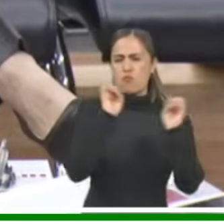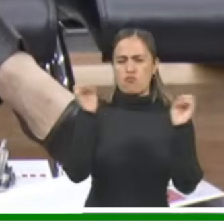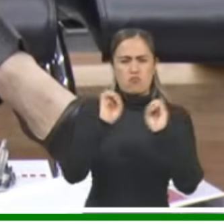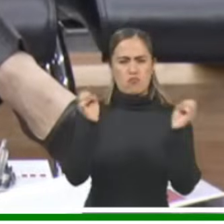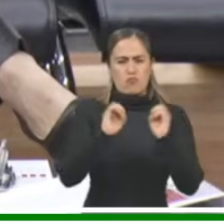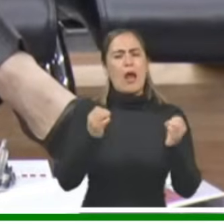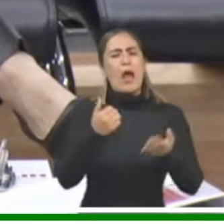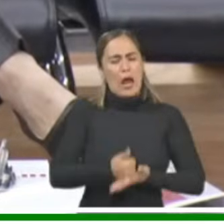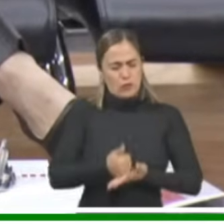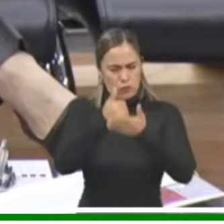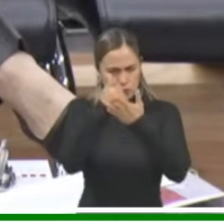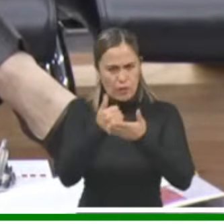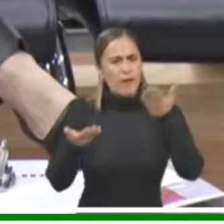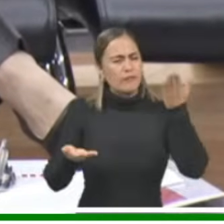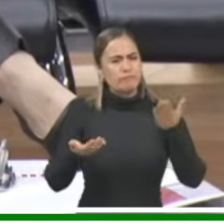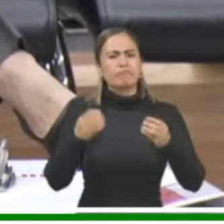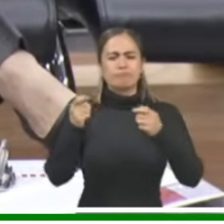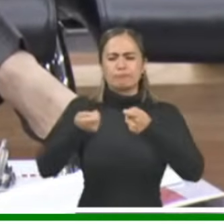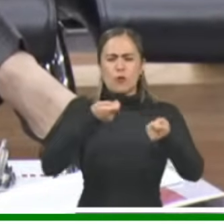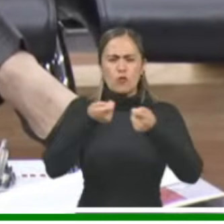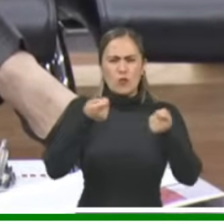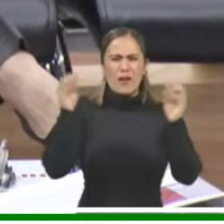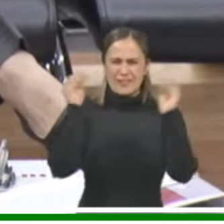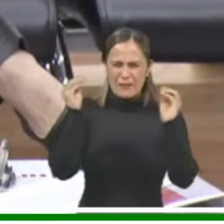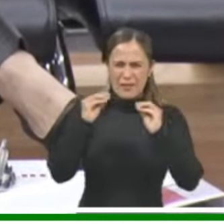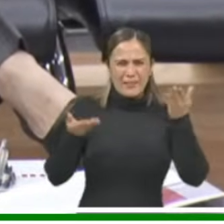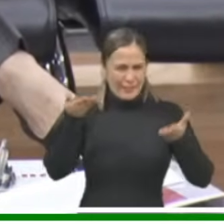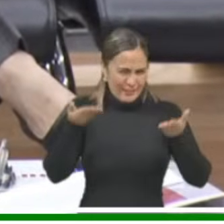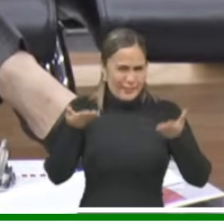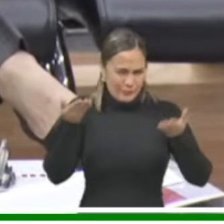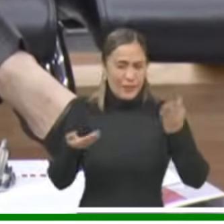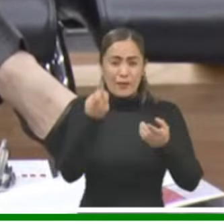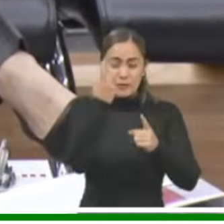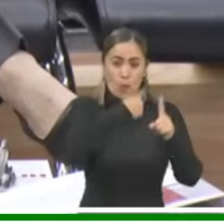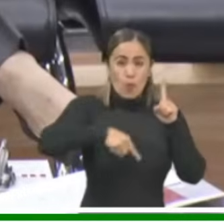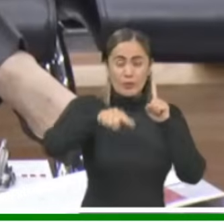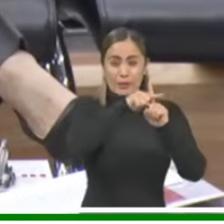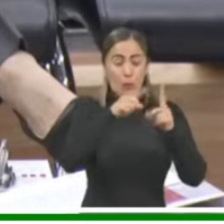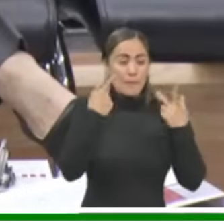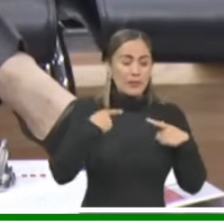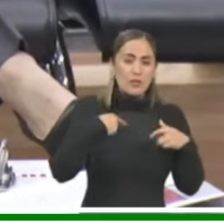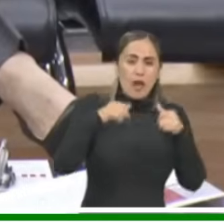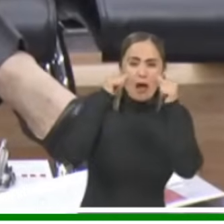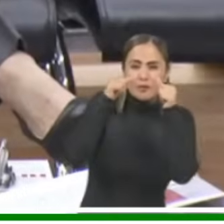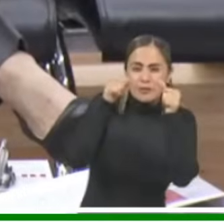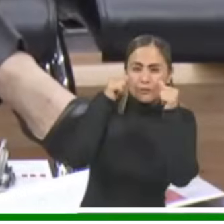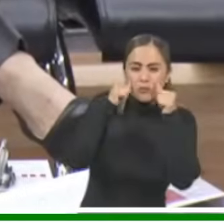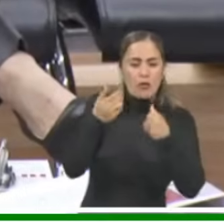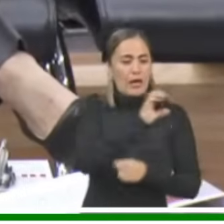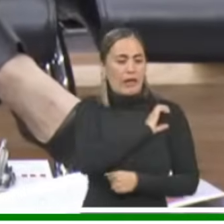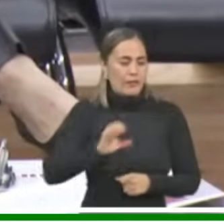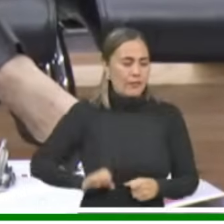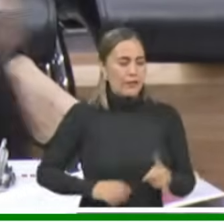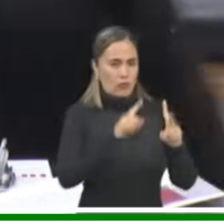a un debate mucho más equilibrado, con el resultado positivo de que la gente ponga atención en las candidatas y